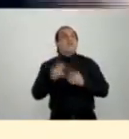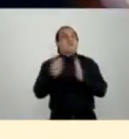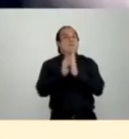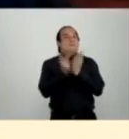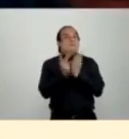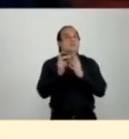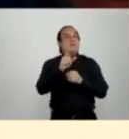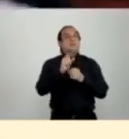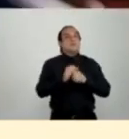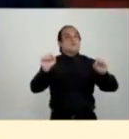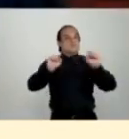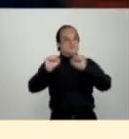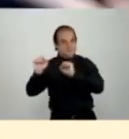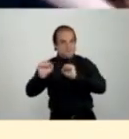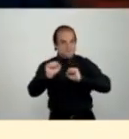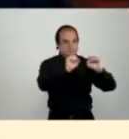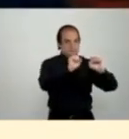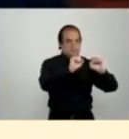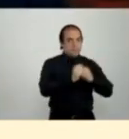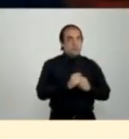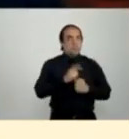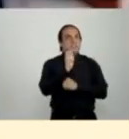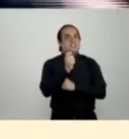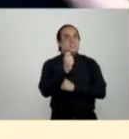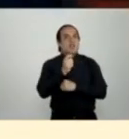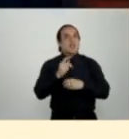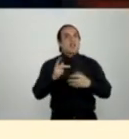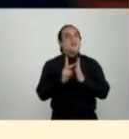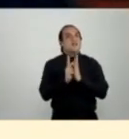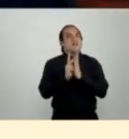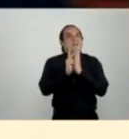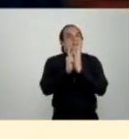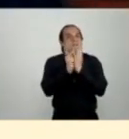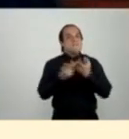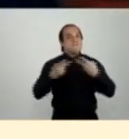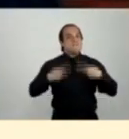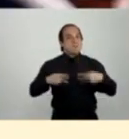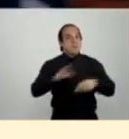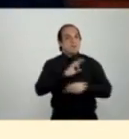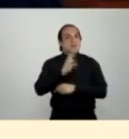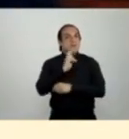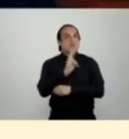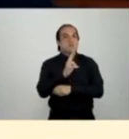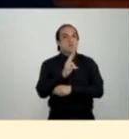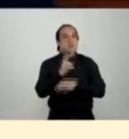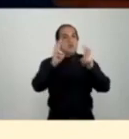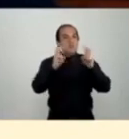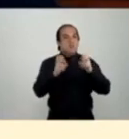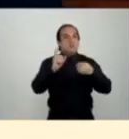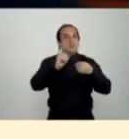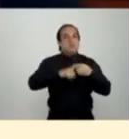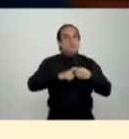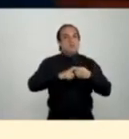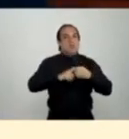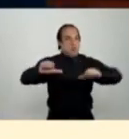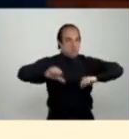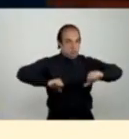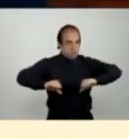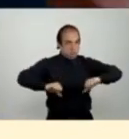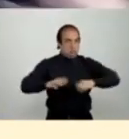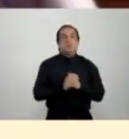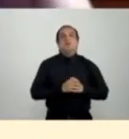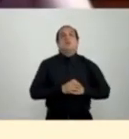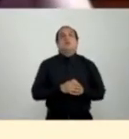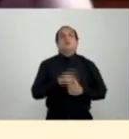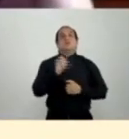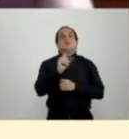sale corriendo y tiene que. Es decir, el periodista puede responder a una trama de acción también. En otros